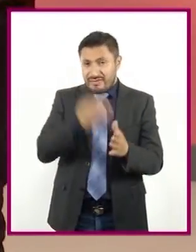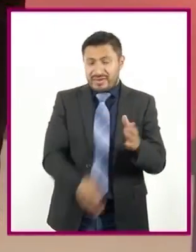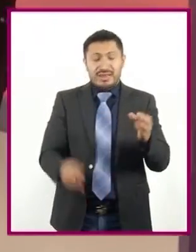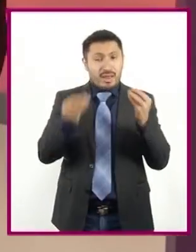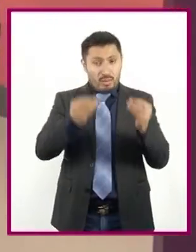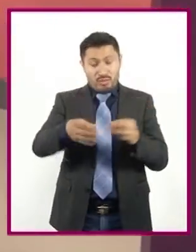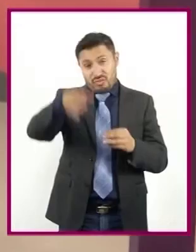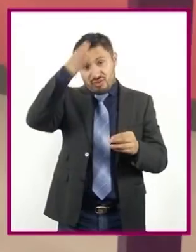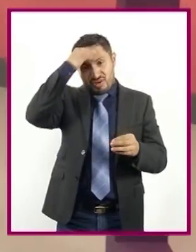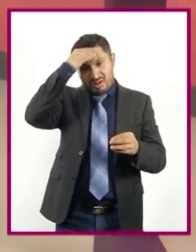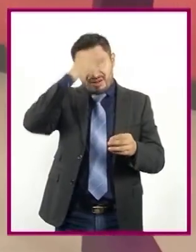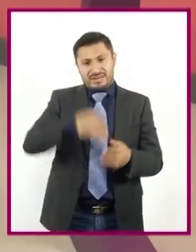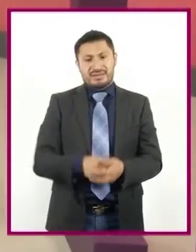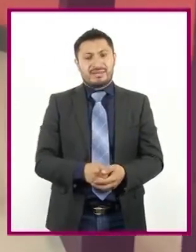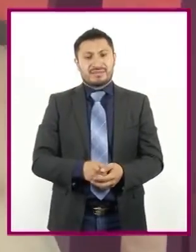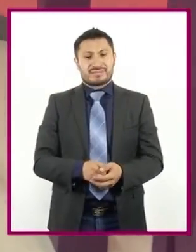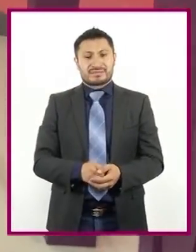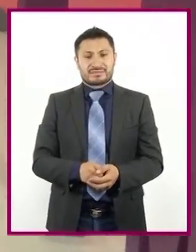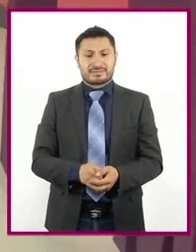mucho por aprender.